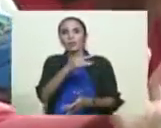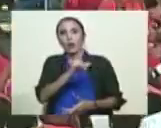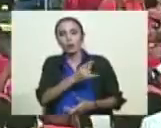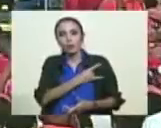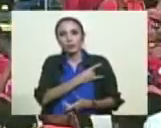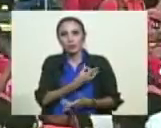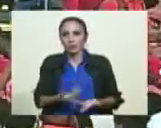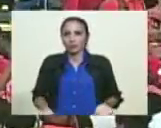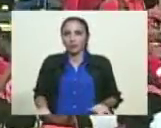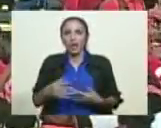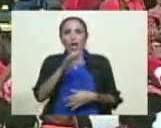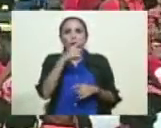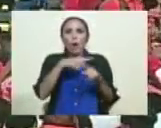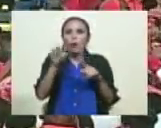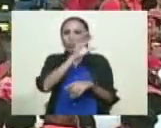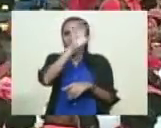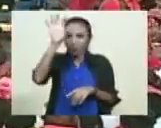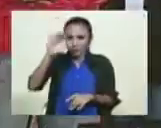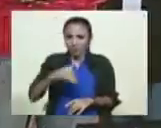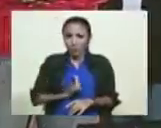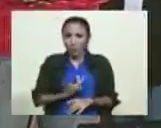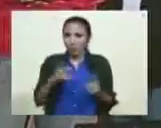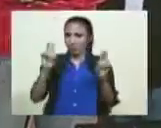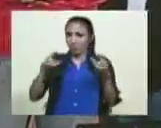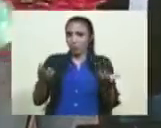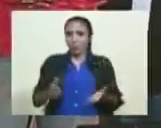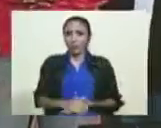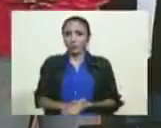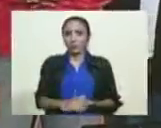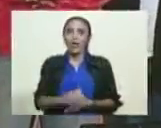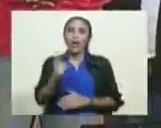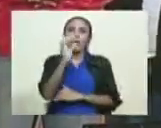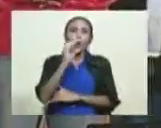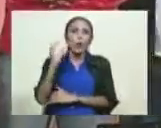país del mundo eso es posible? En Colombia,